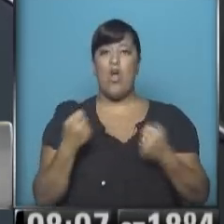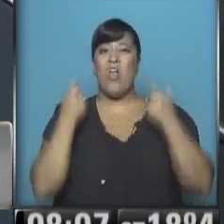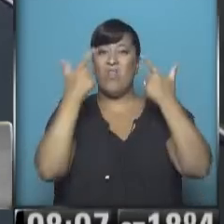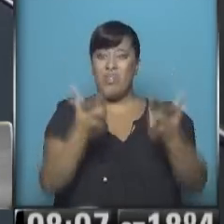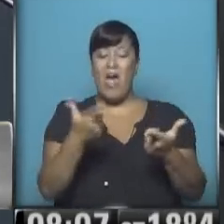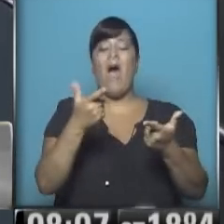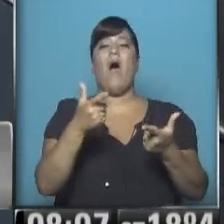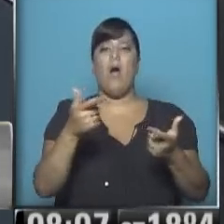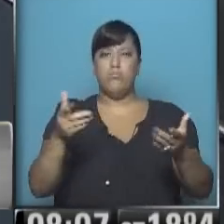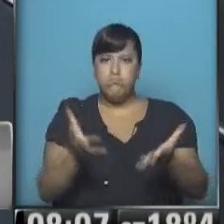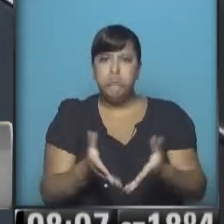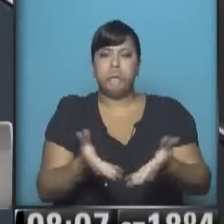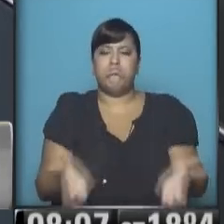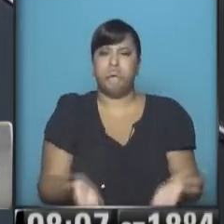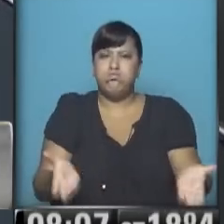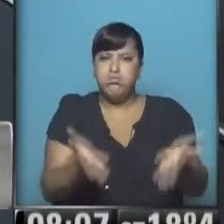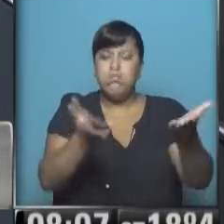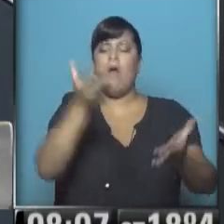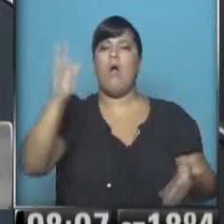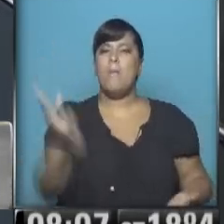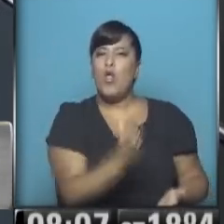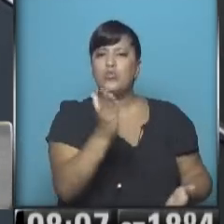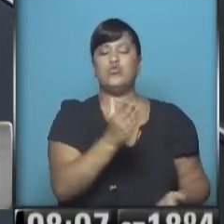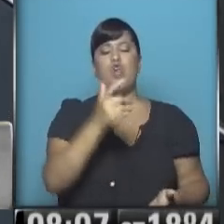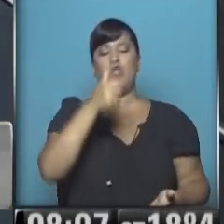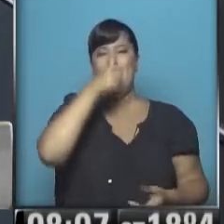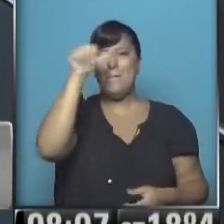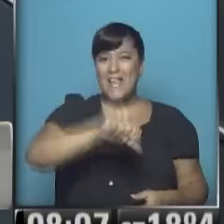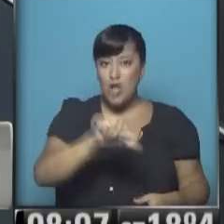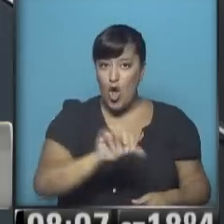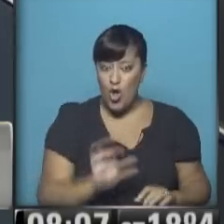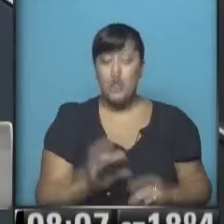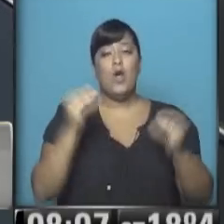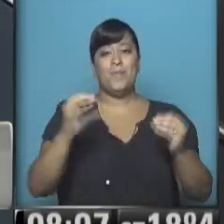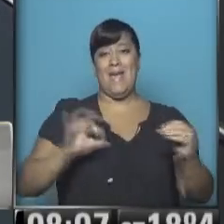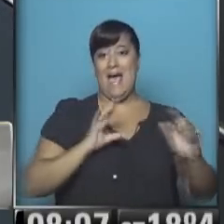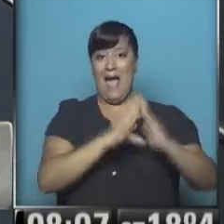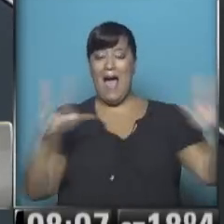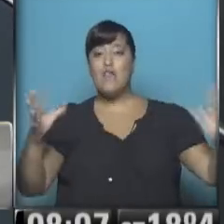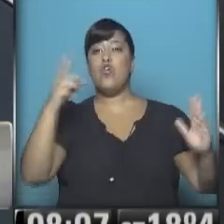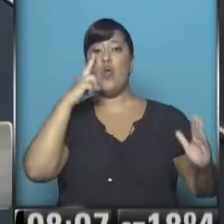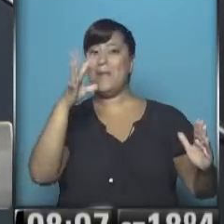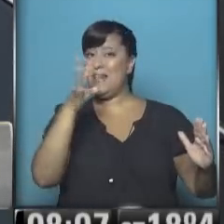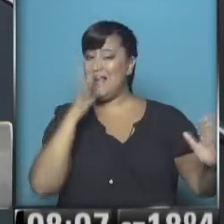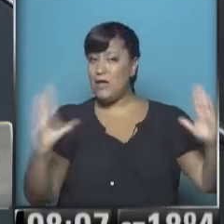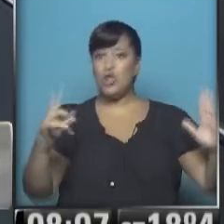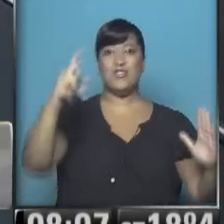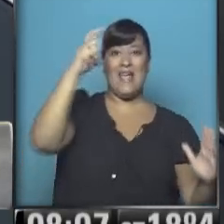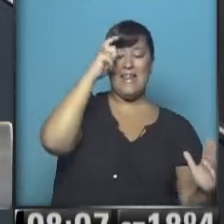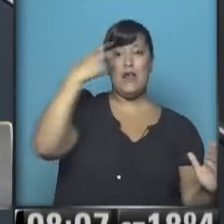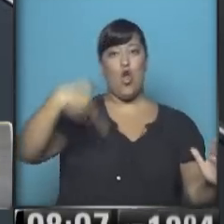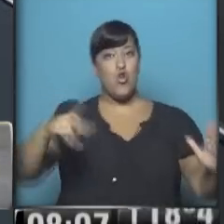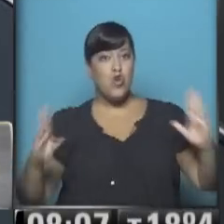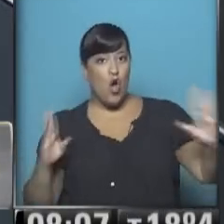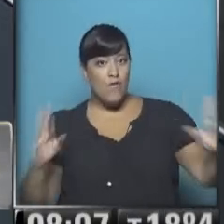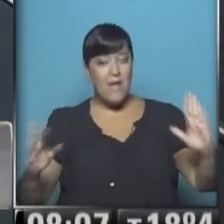incremento en la producción de petróleo en el caso concreto durante el año 2014 vuelvo a insistir enero noviembre ha tenido